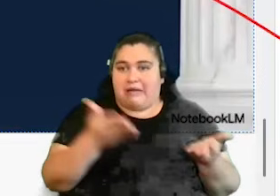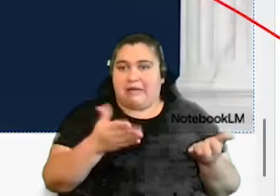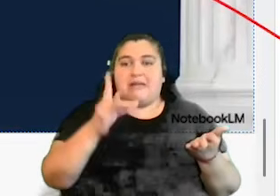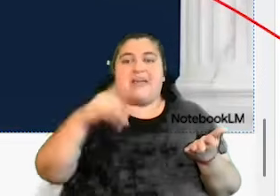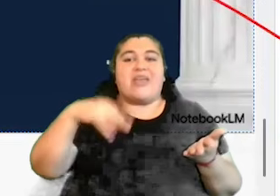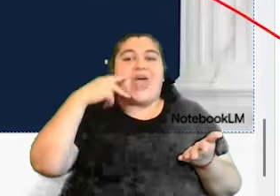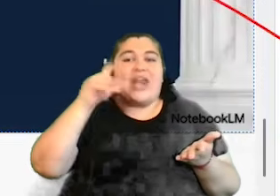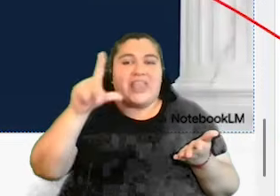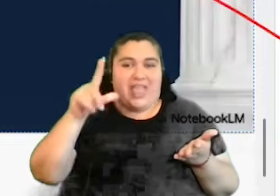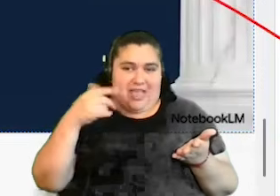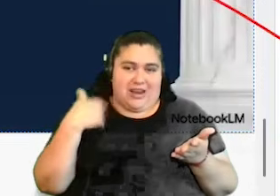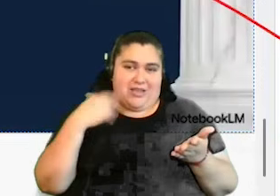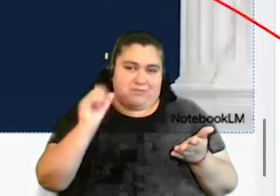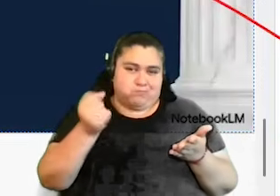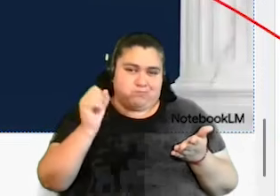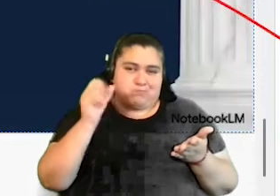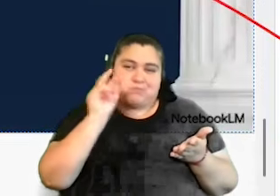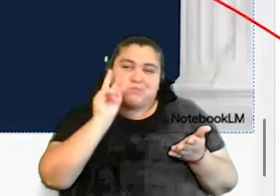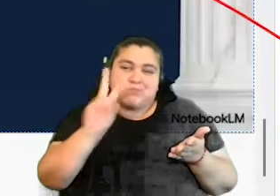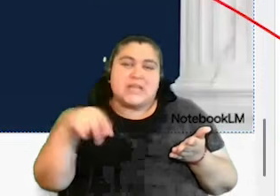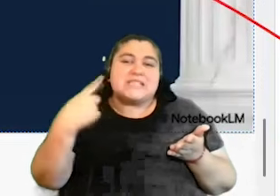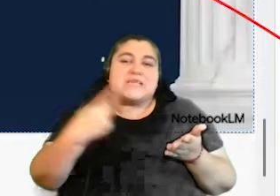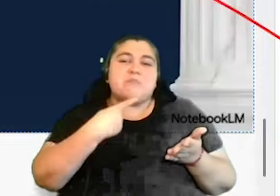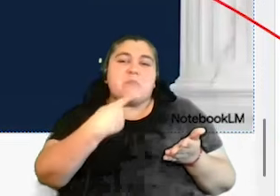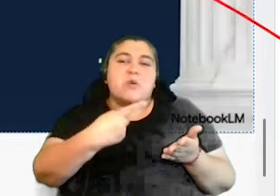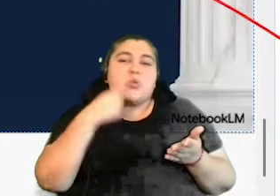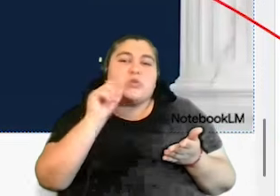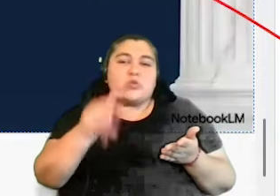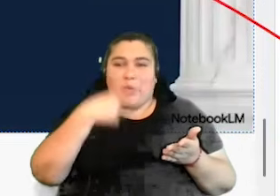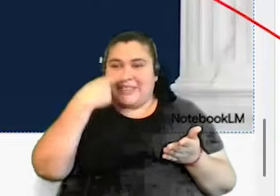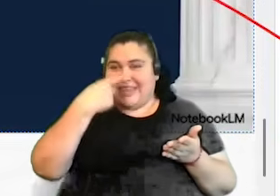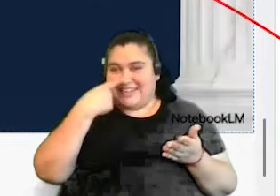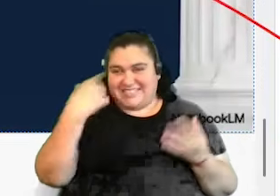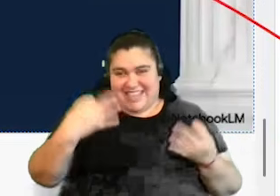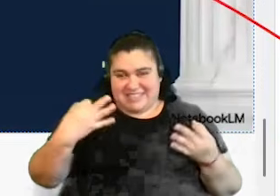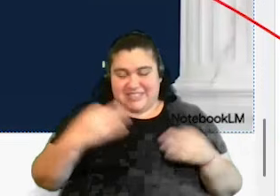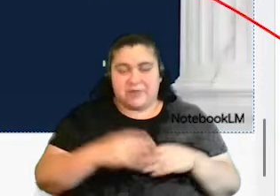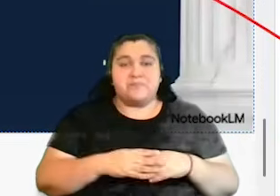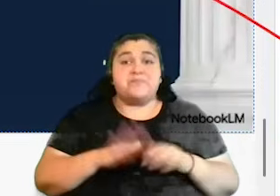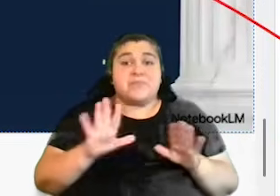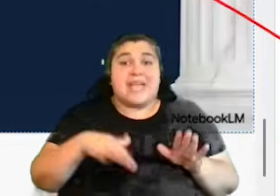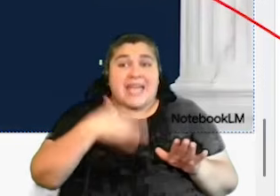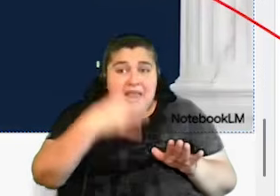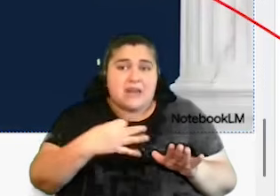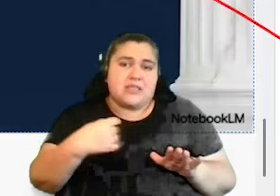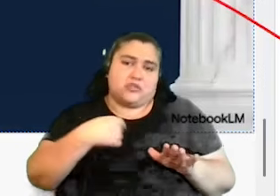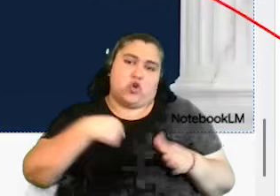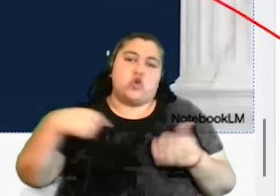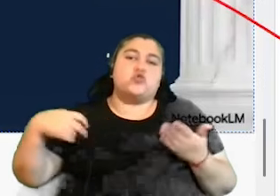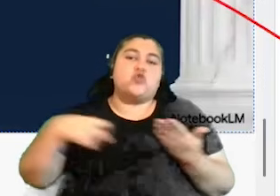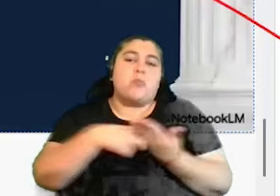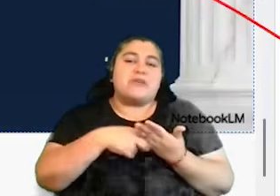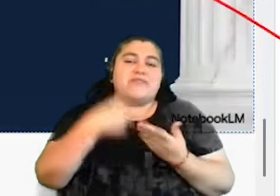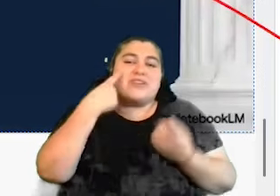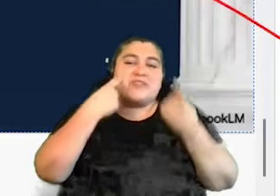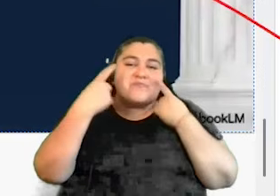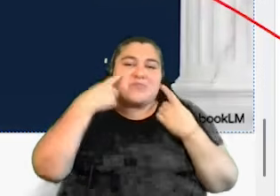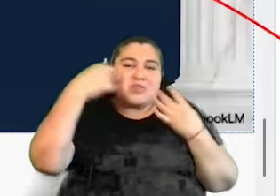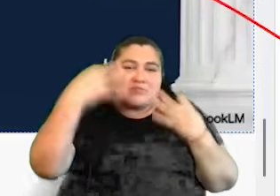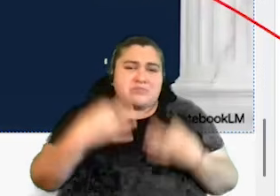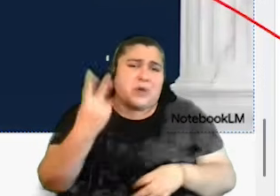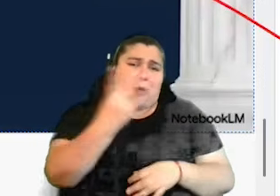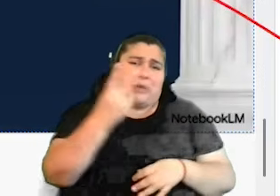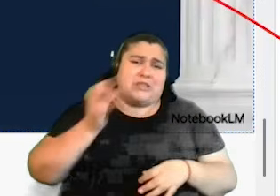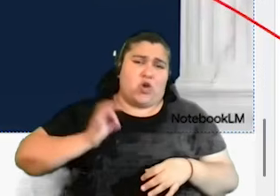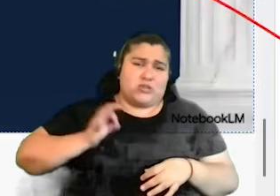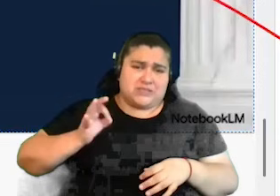sí, sí. jornadas y siempre tus preguntas son muy interesantes. En la realidad, o sea, soy supervisor de fiscalización ordinaria hace 22 años